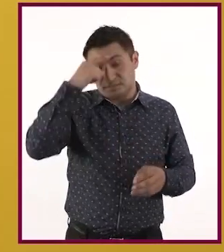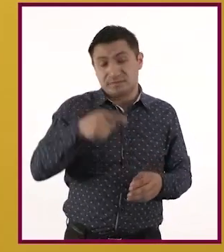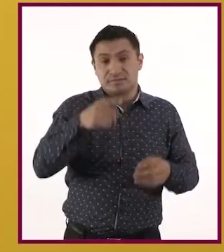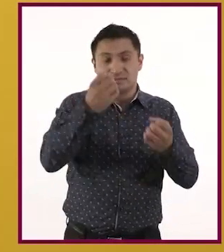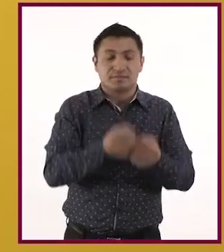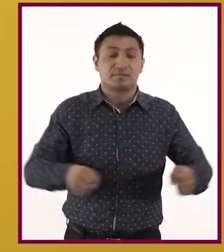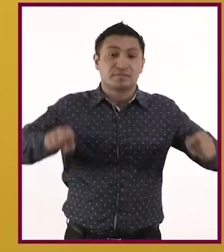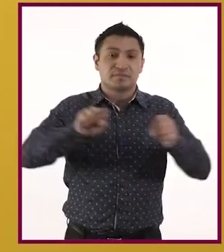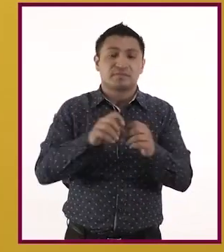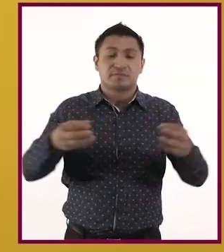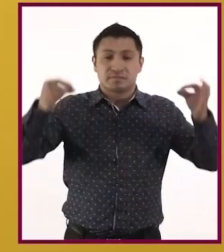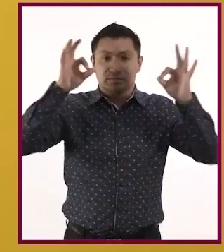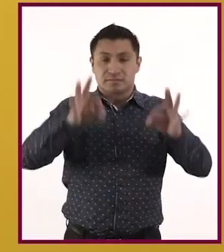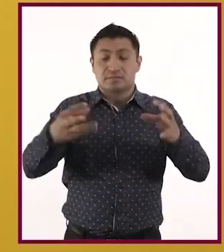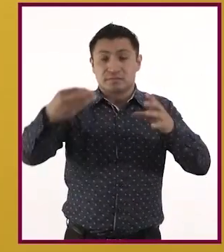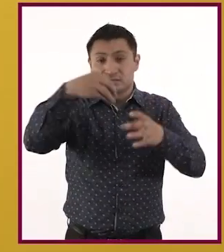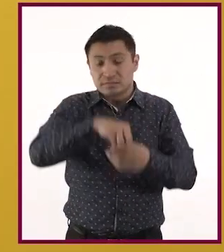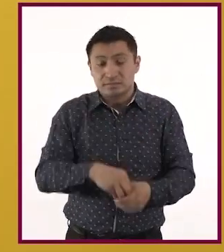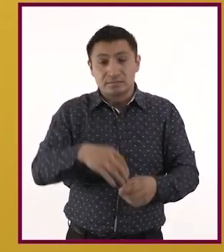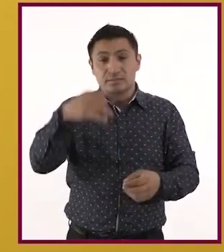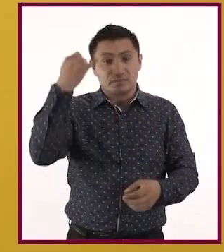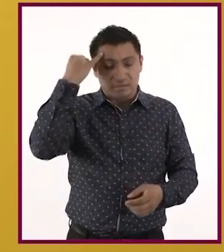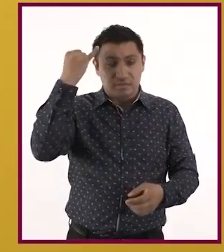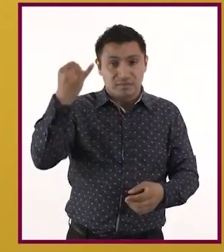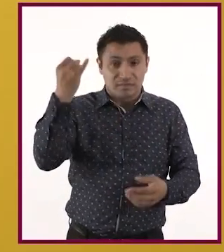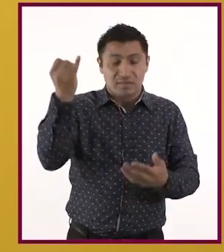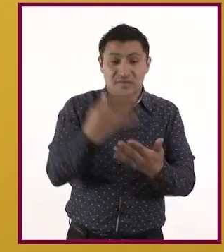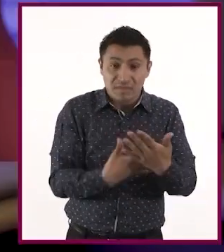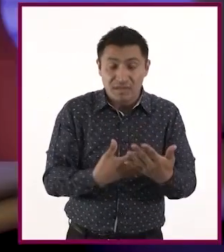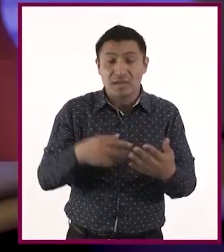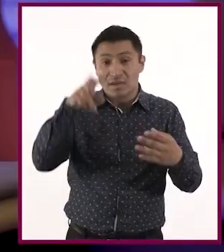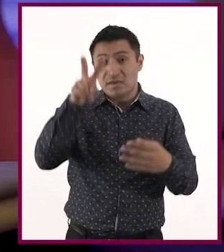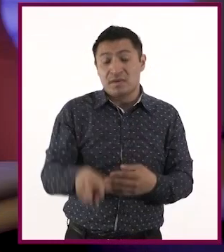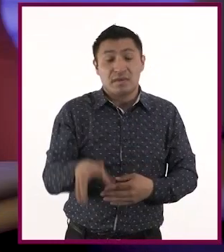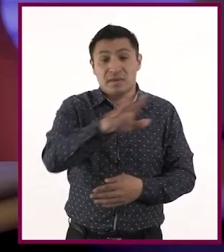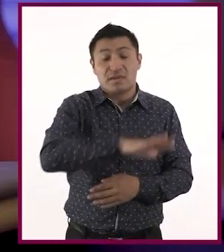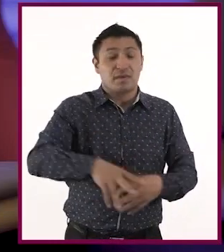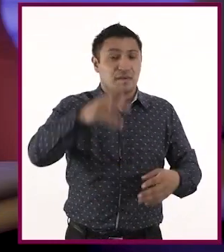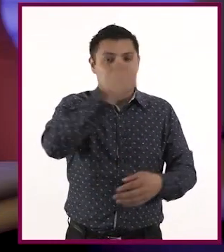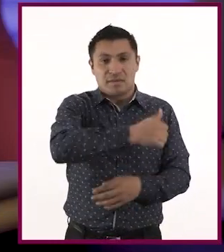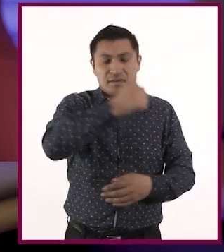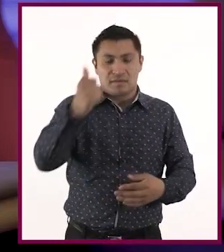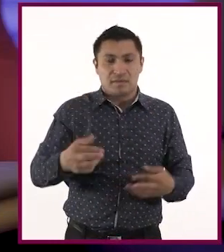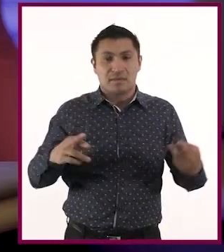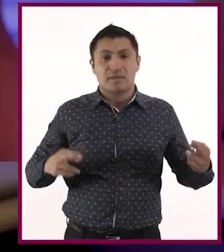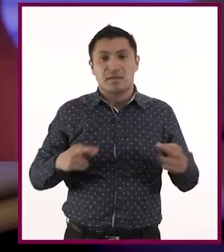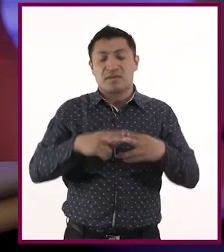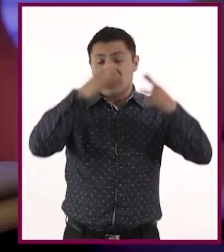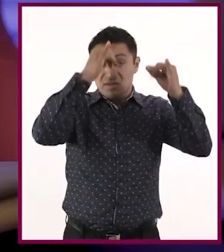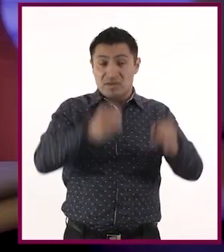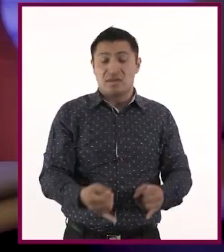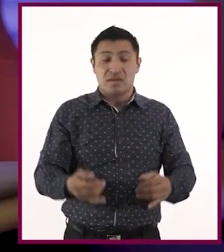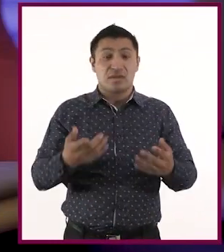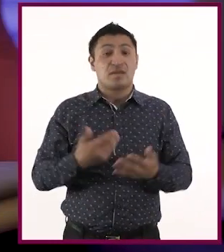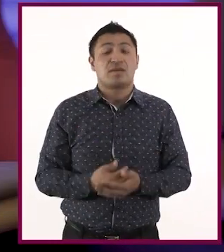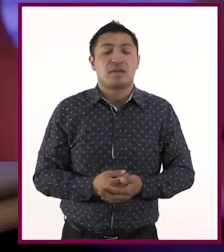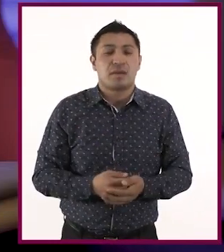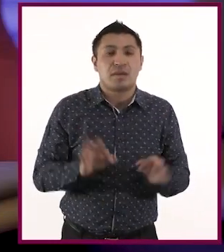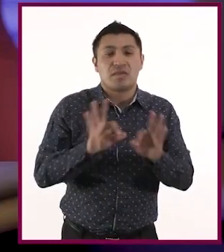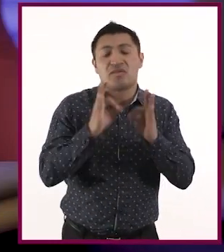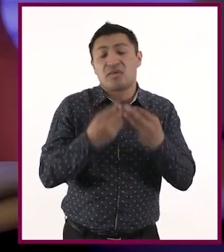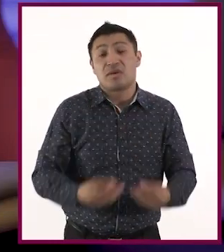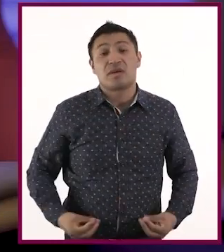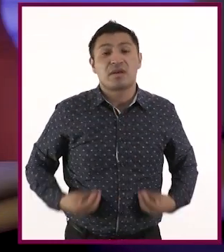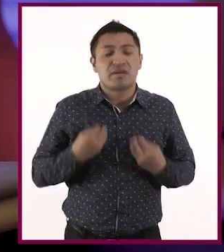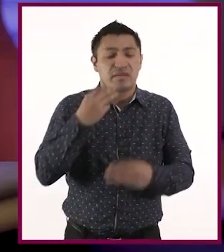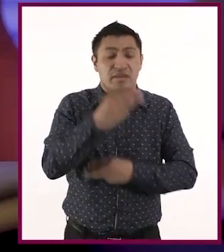una sociedad incluyente y tener una imagen verídica de nuestra población. Cada religión habla de identidad, de raíces, de formas de ver la vida